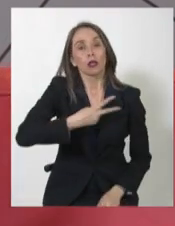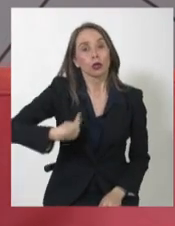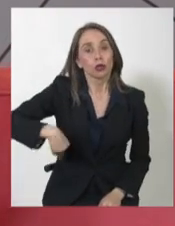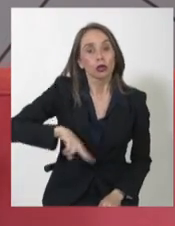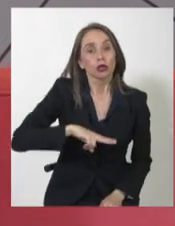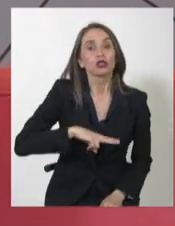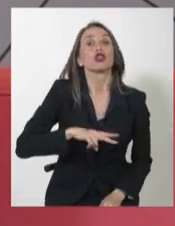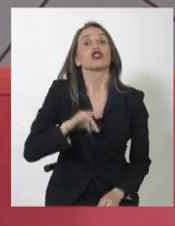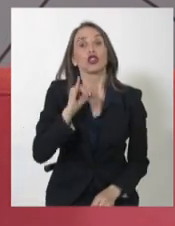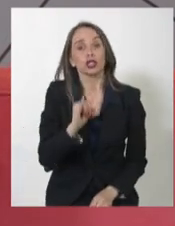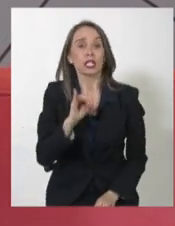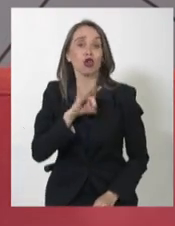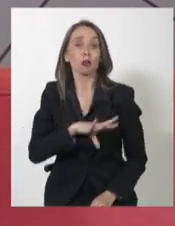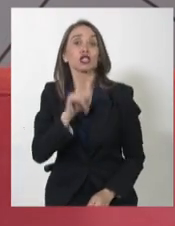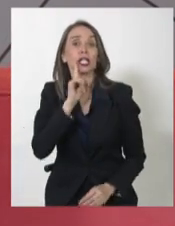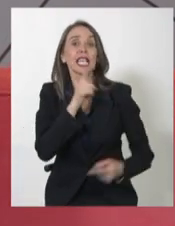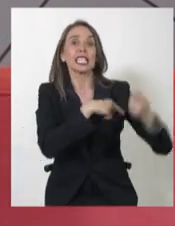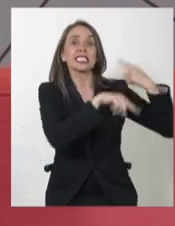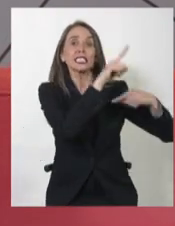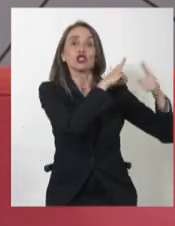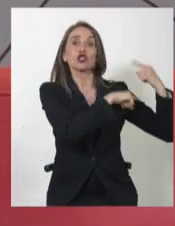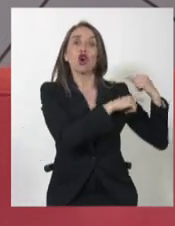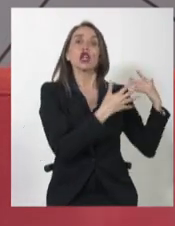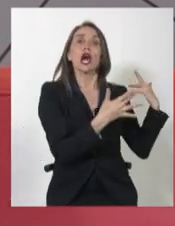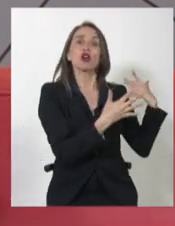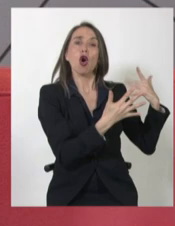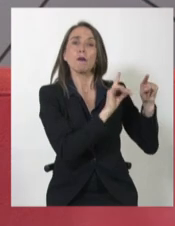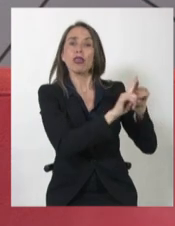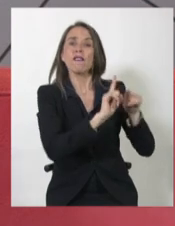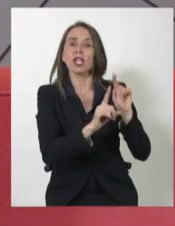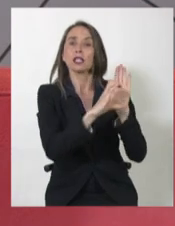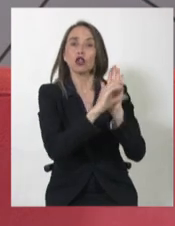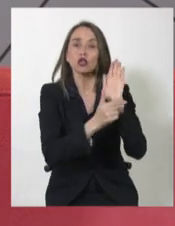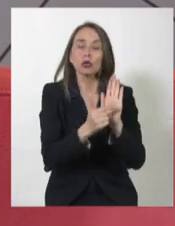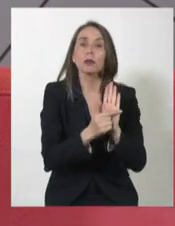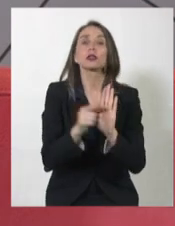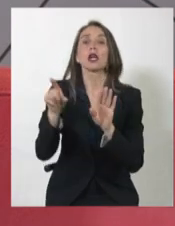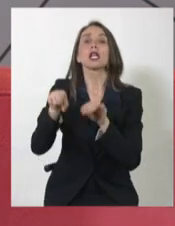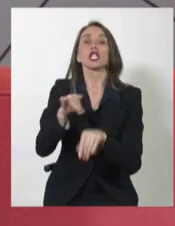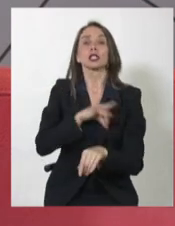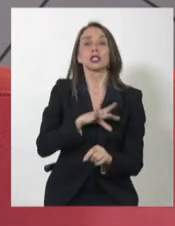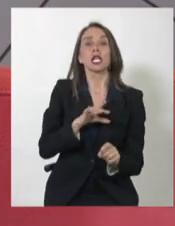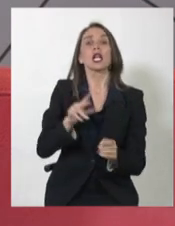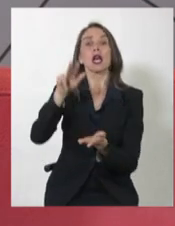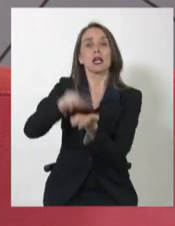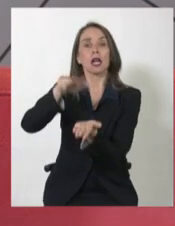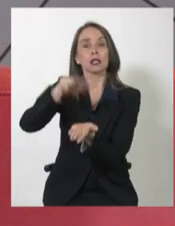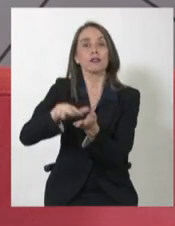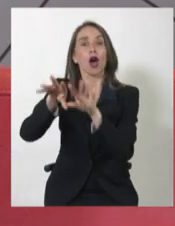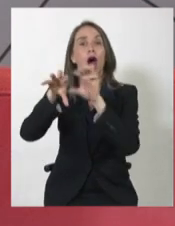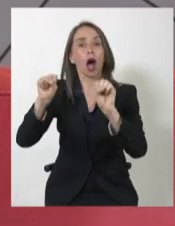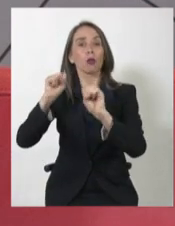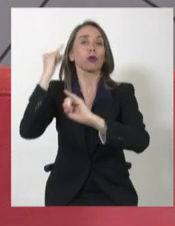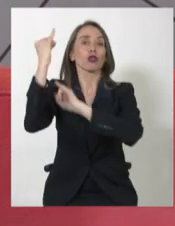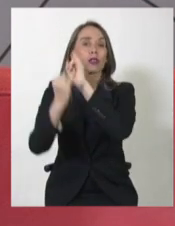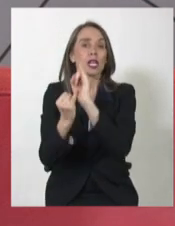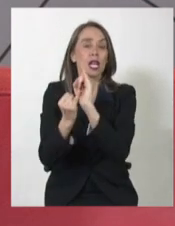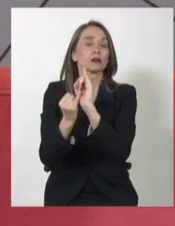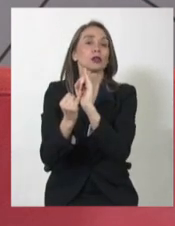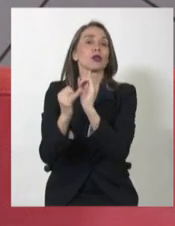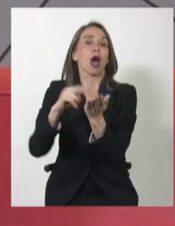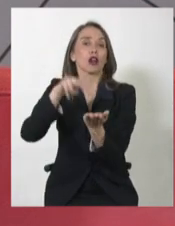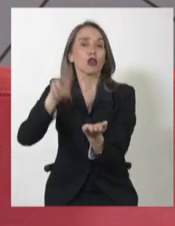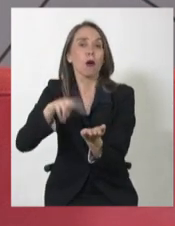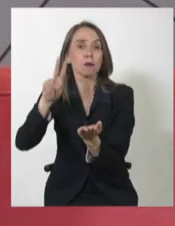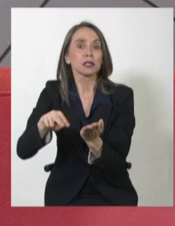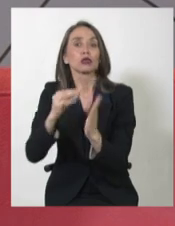tenemos una historia constitucional y tratados internacionales que establecen los derechos fundamentales. Por tanto, no sería